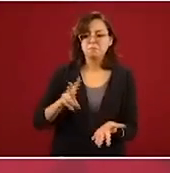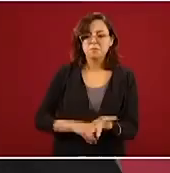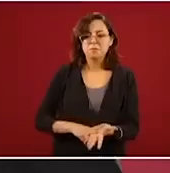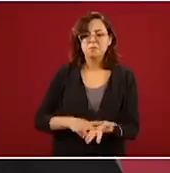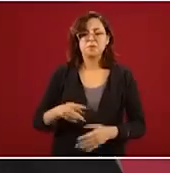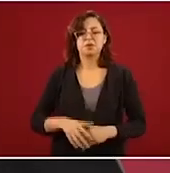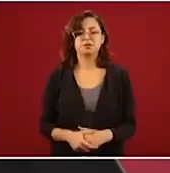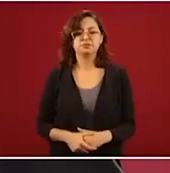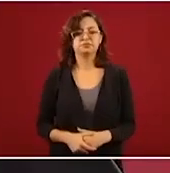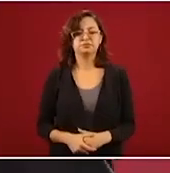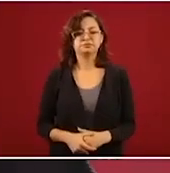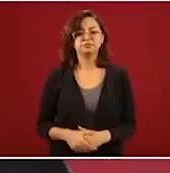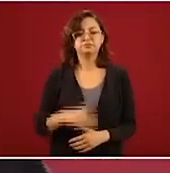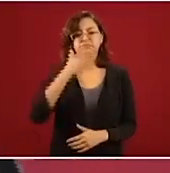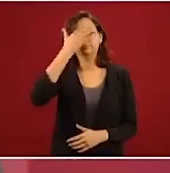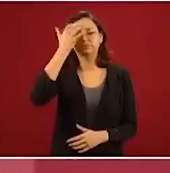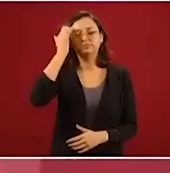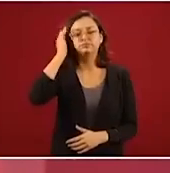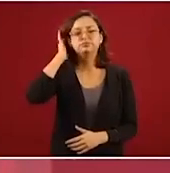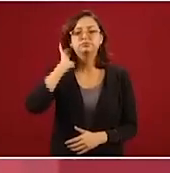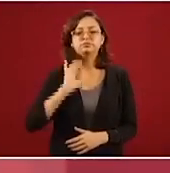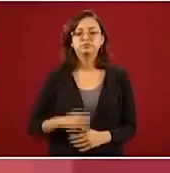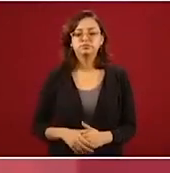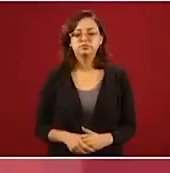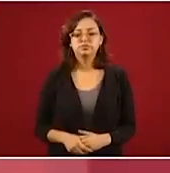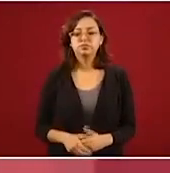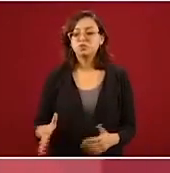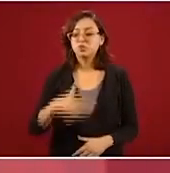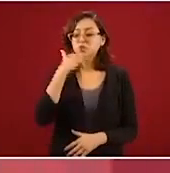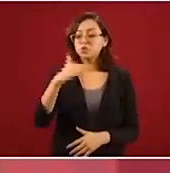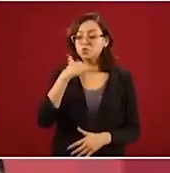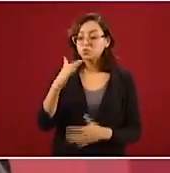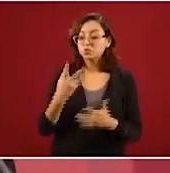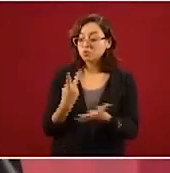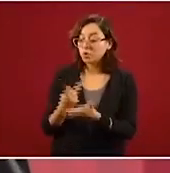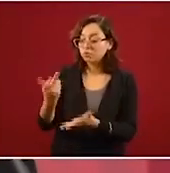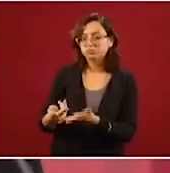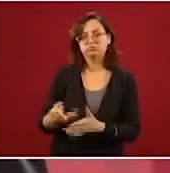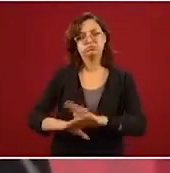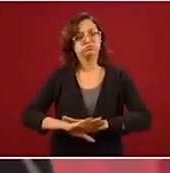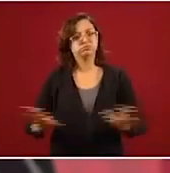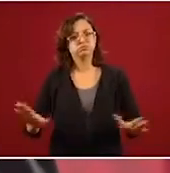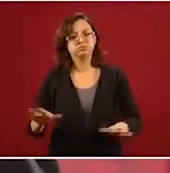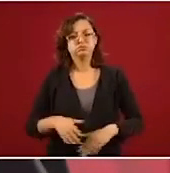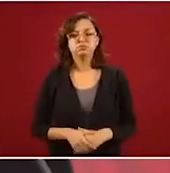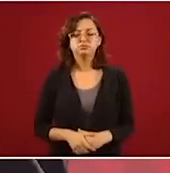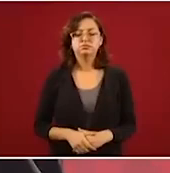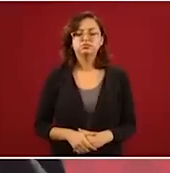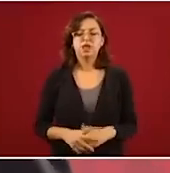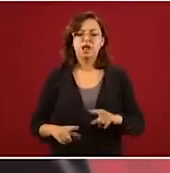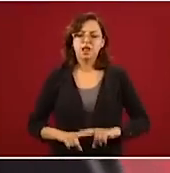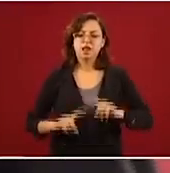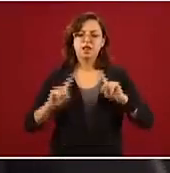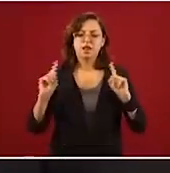sea, no premiar la corrupción, o sea, al contrario,